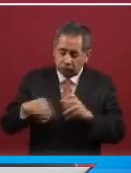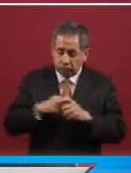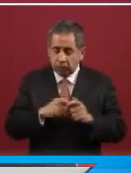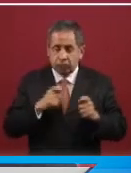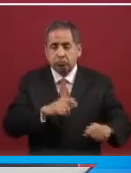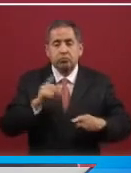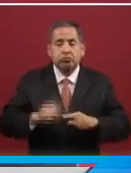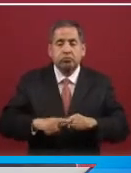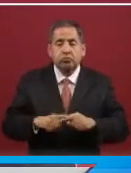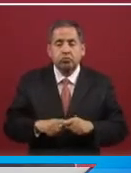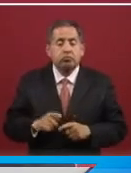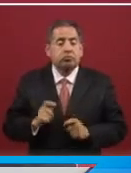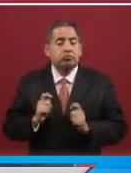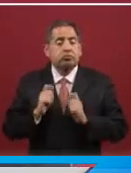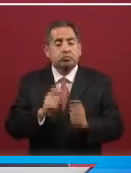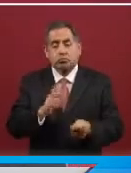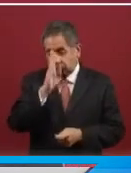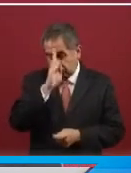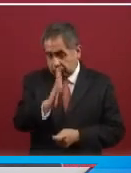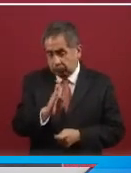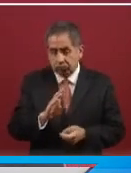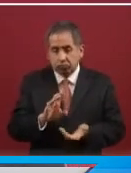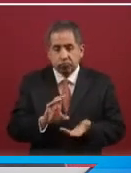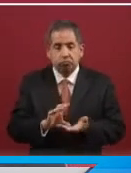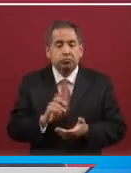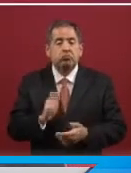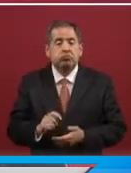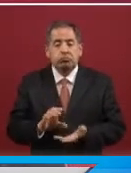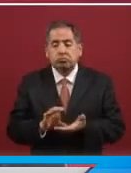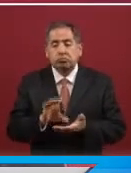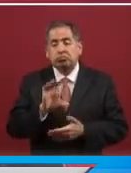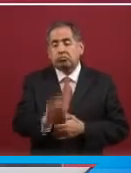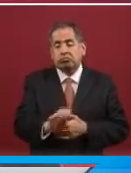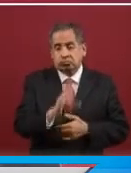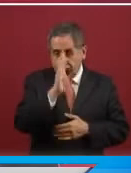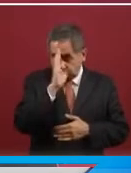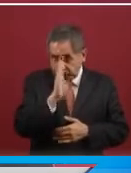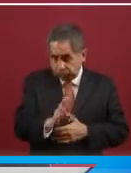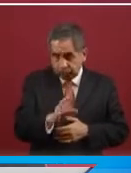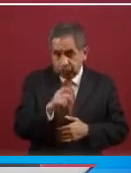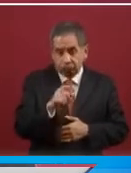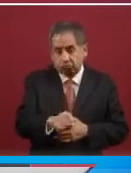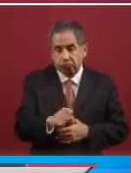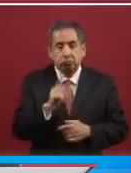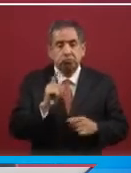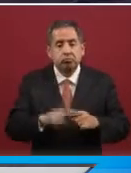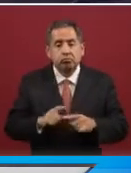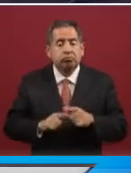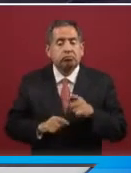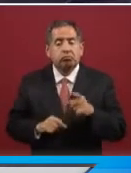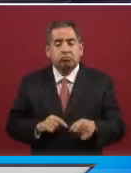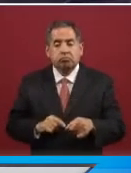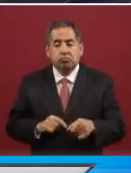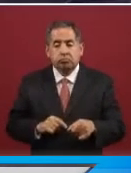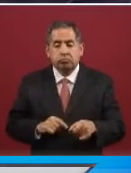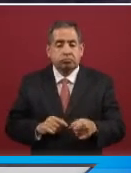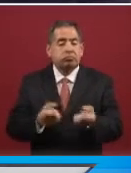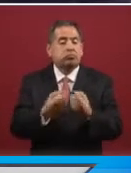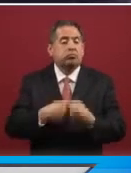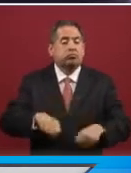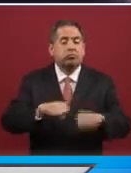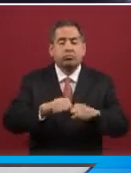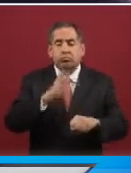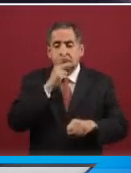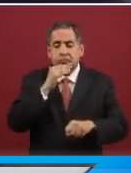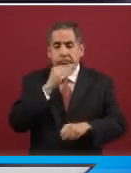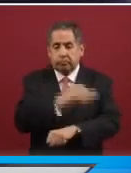padres de familia. Con esto se pone fin al Instituto de la Infraestructura Física Educativa, que es la que administraba estos recursos. Todo esto con el fin de que